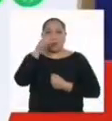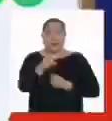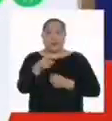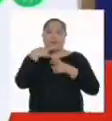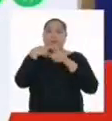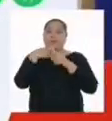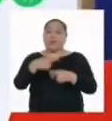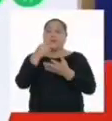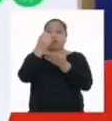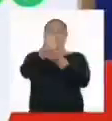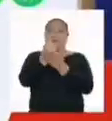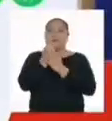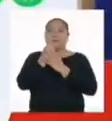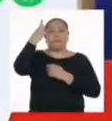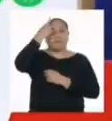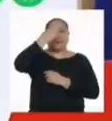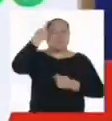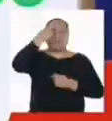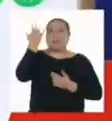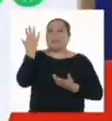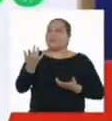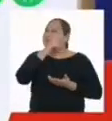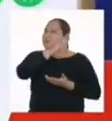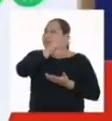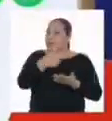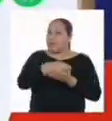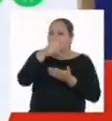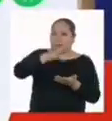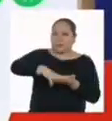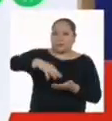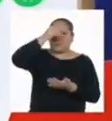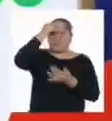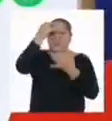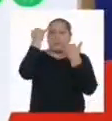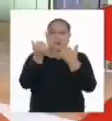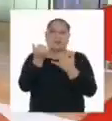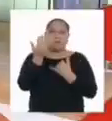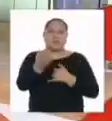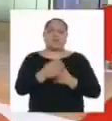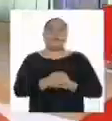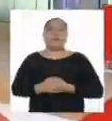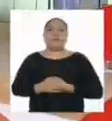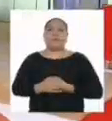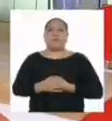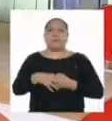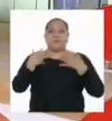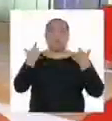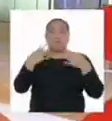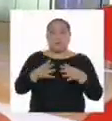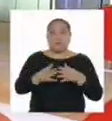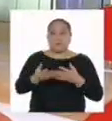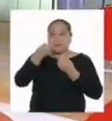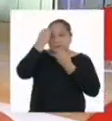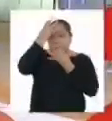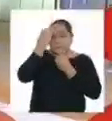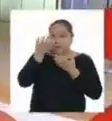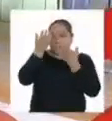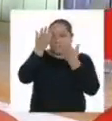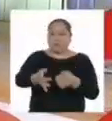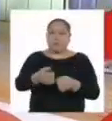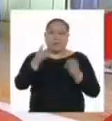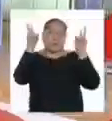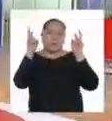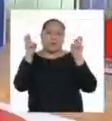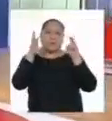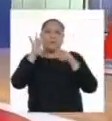Estas respuestas nos ayudarán a reflexionar sobre lo que hemos aprendido hasta ahora, chicas y chicos. Para informarnos un poquito más sobre el tema de